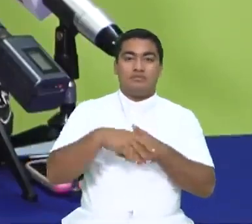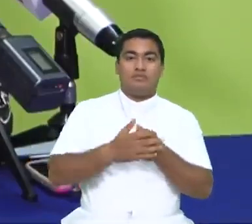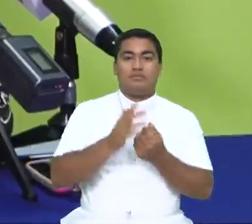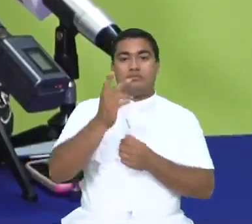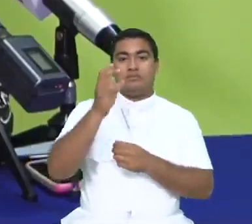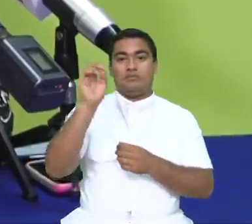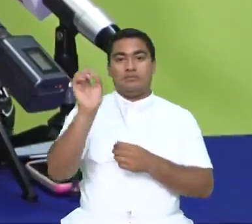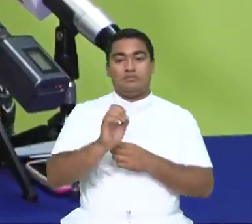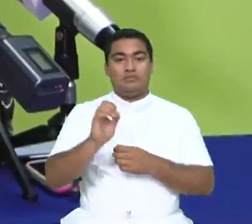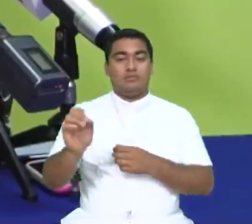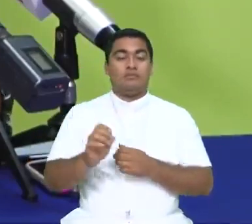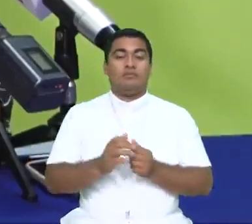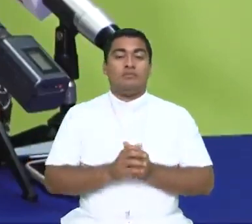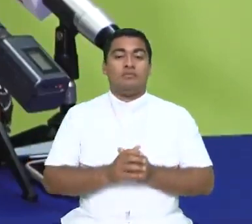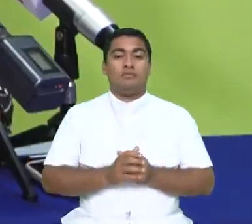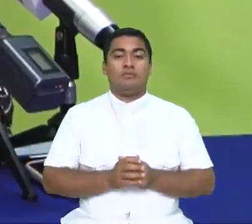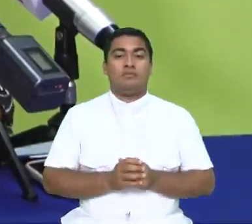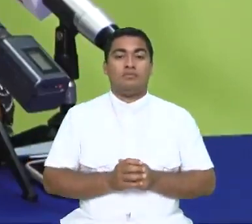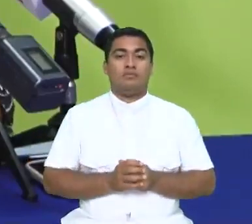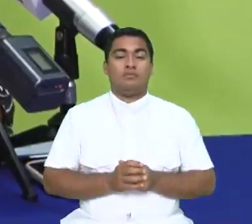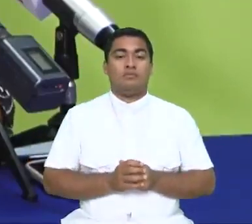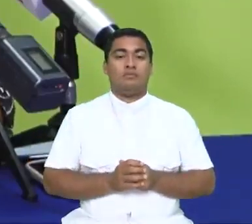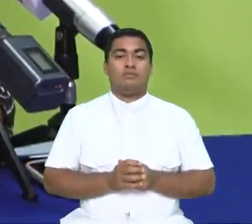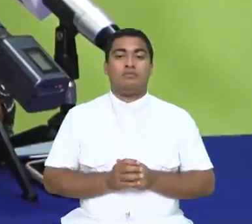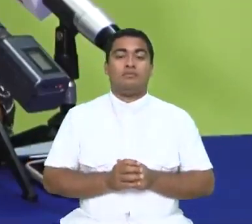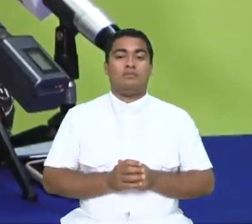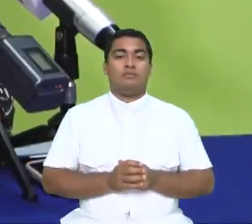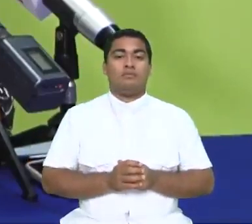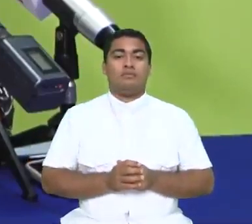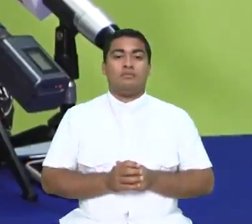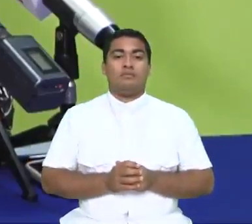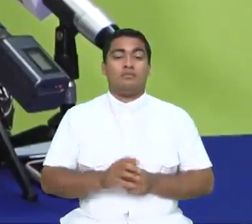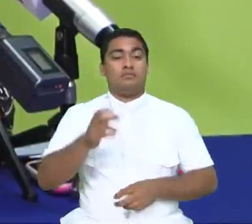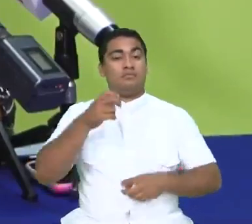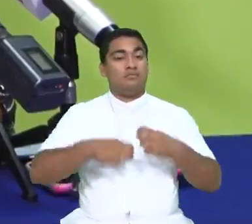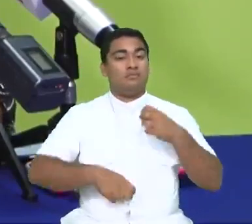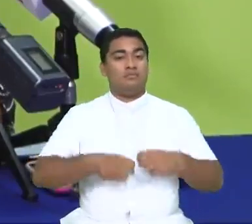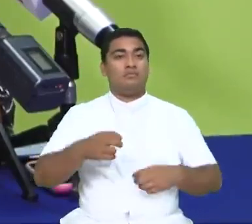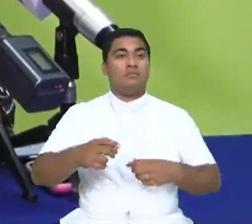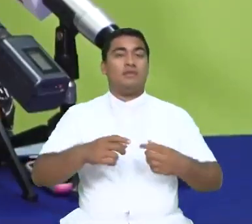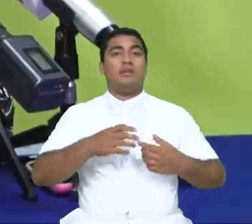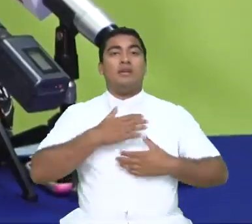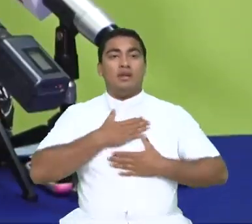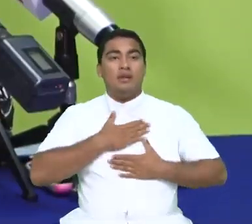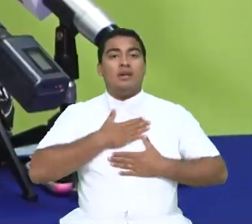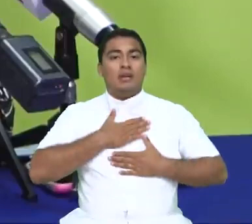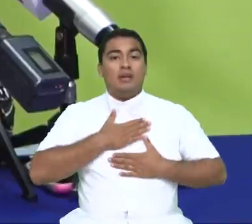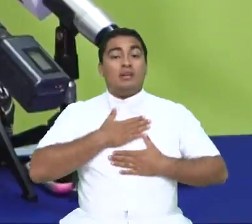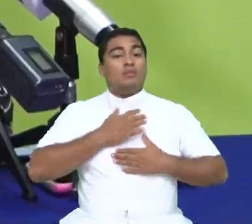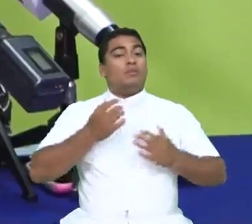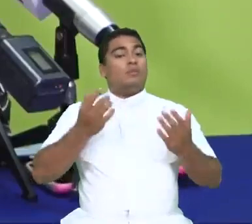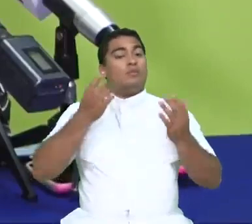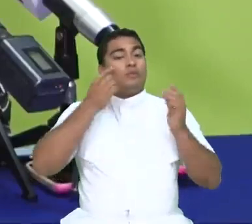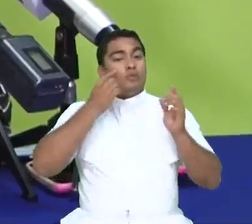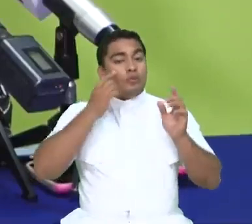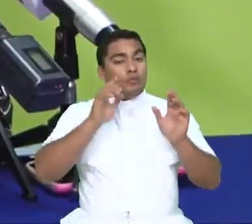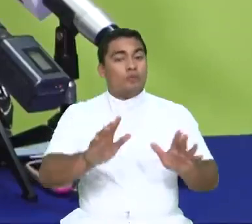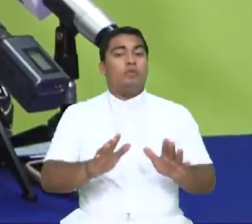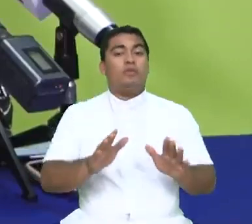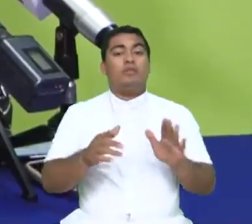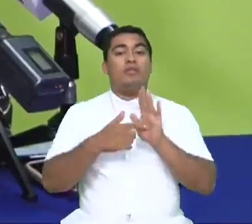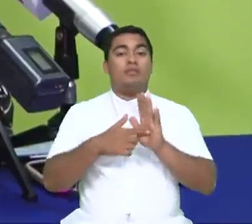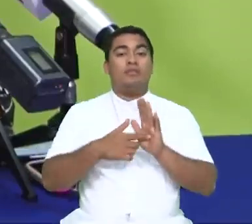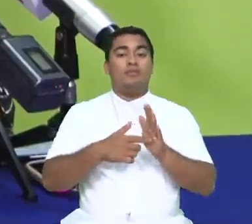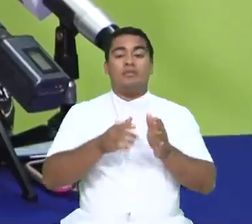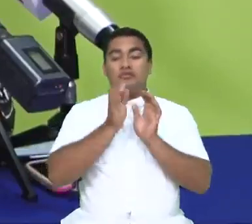de concentración de alcohol. Y ante la situación de presentar un cuadro respiratorio, siempre insistimos, sobre todo los grupos más